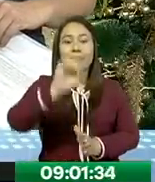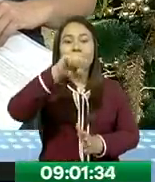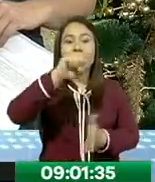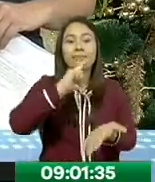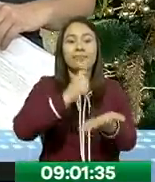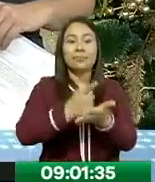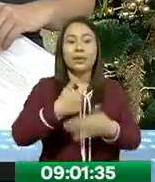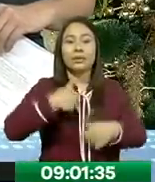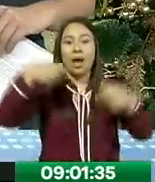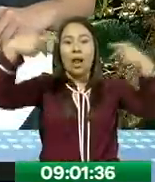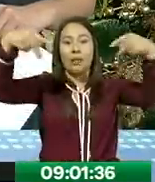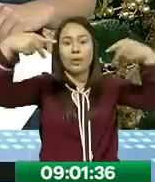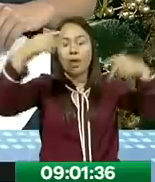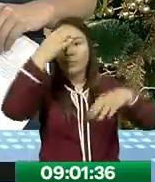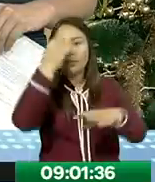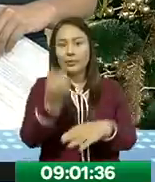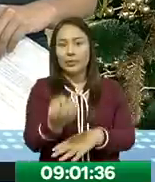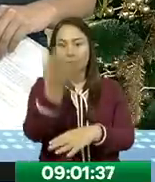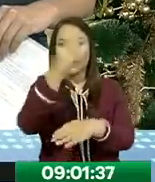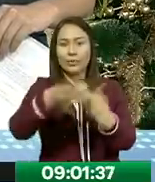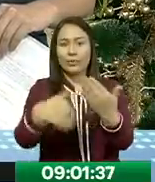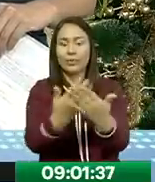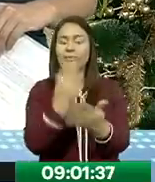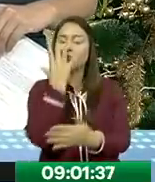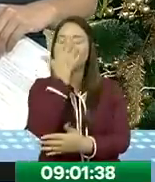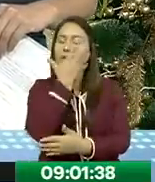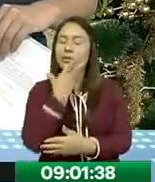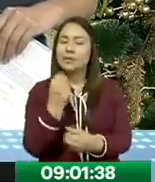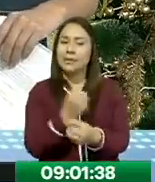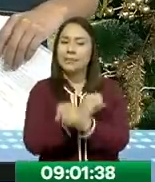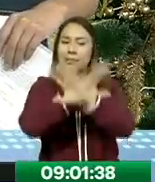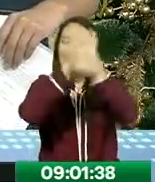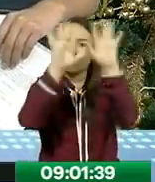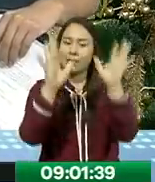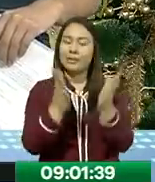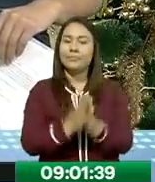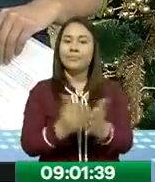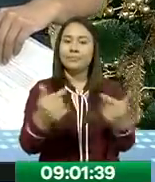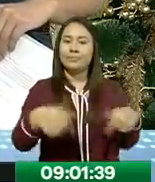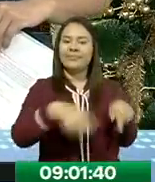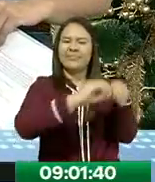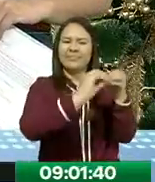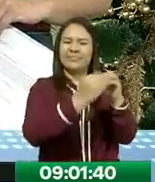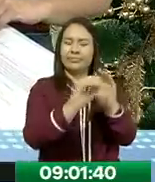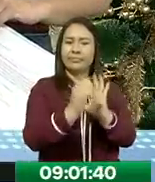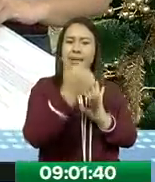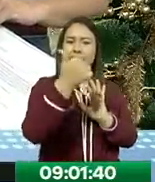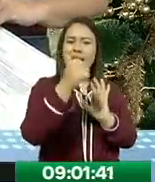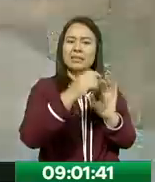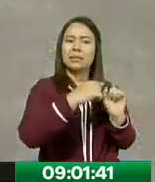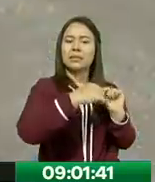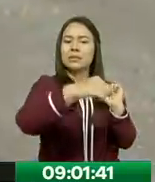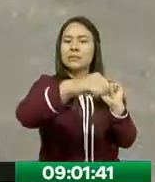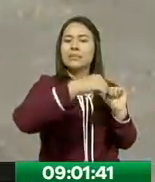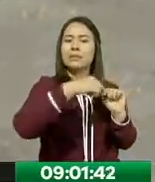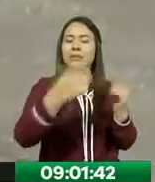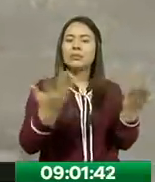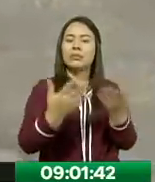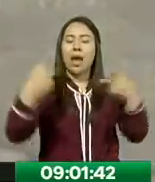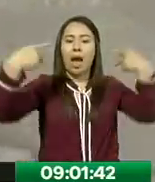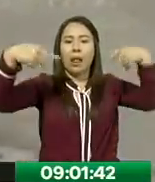Efectivamente, compañeros, amigos televidentes, excelente mañana. Nosotros hoy nos encontramos desde la 14ª etapa de la ciudad de La Alborada,